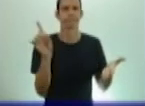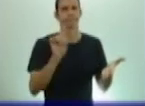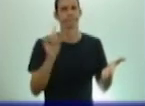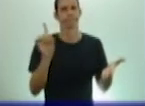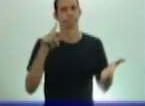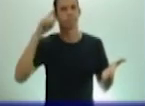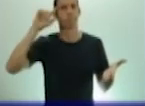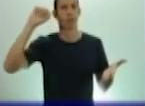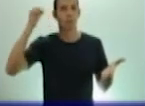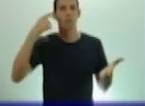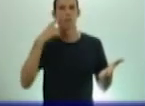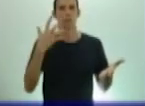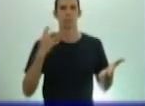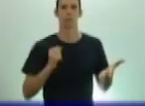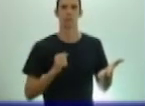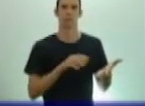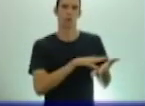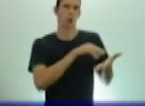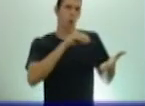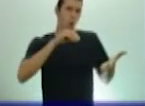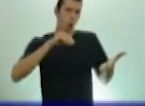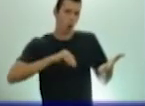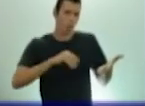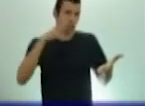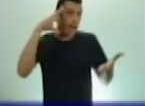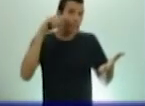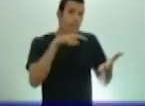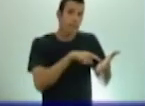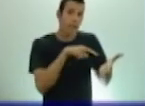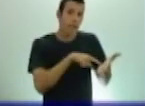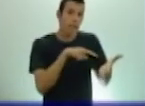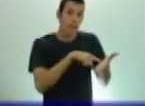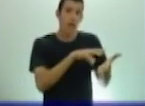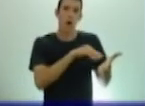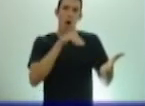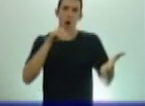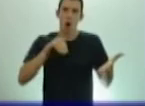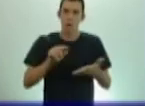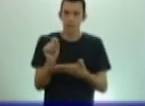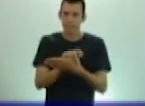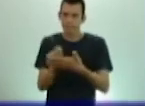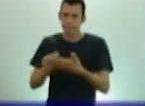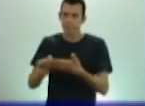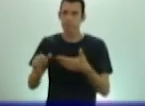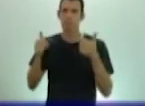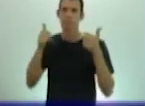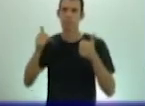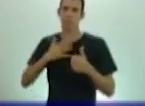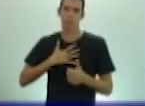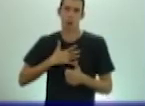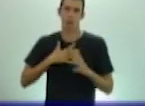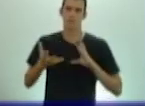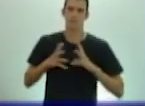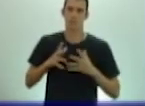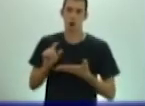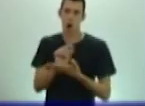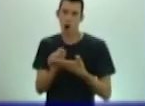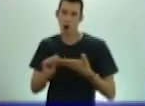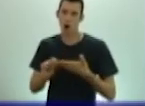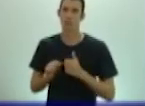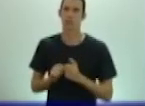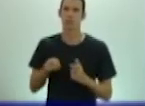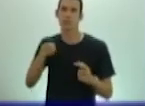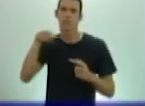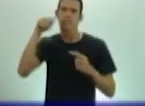sino que ustedes sean capaces de, con la información que ofrece ese texto, puedan estar elaborando su propia respuesta, puedan estar dando argumentos, puedan estar